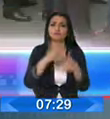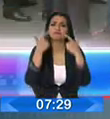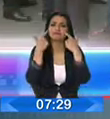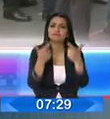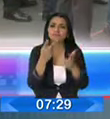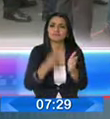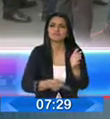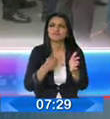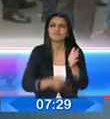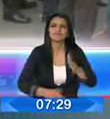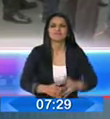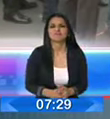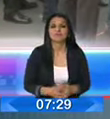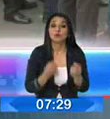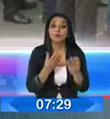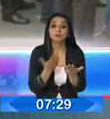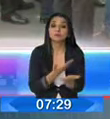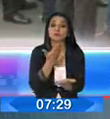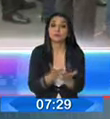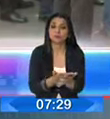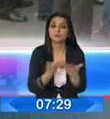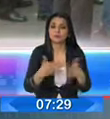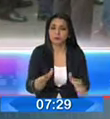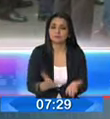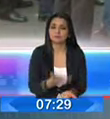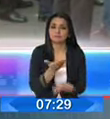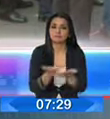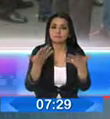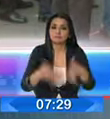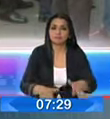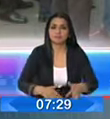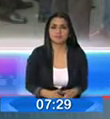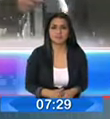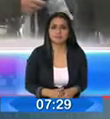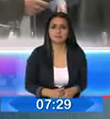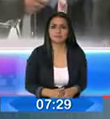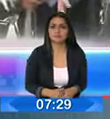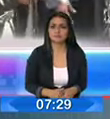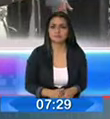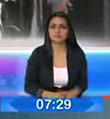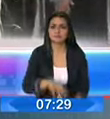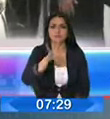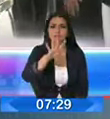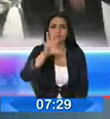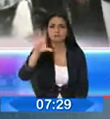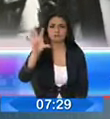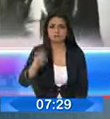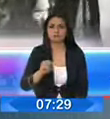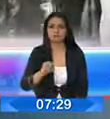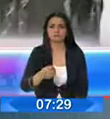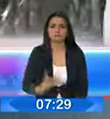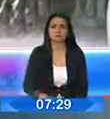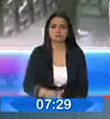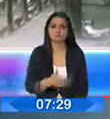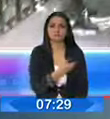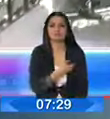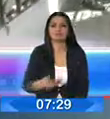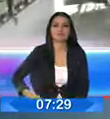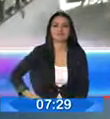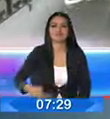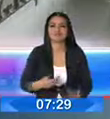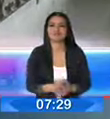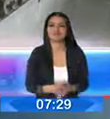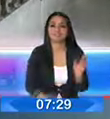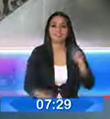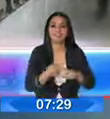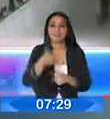pasa. Mientras tanto, ¿cuántas propuestas sí se lograron presentar? Alrededor de 450, nos ha comentado la presidencia, hasta ayer,